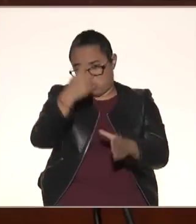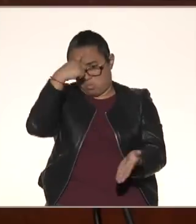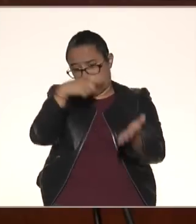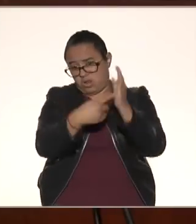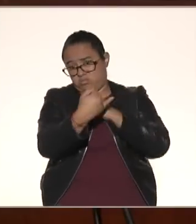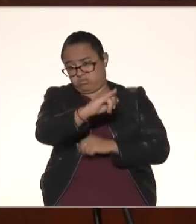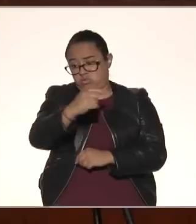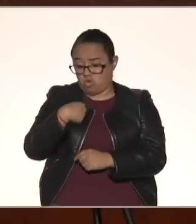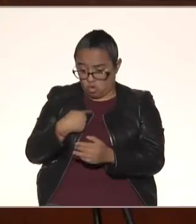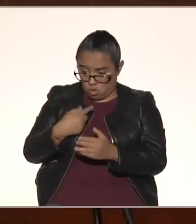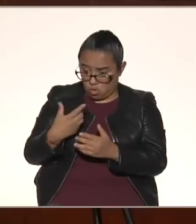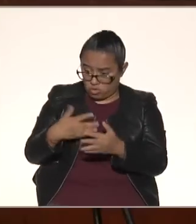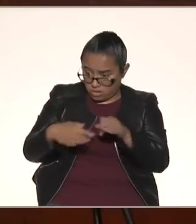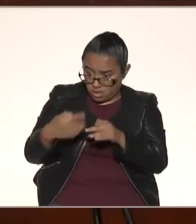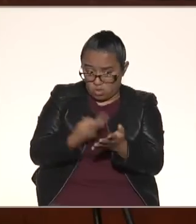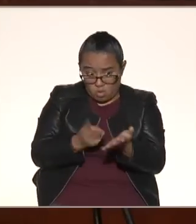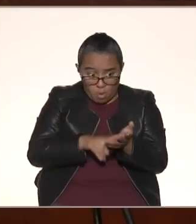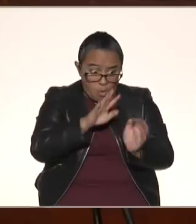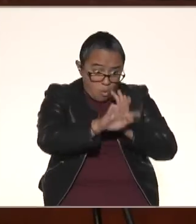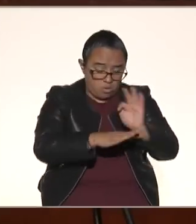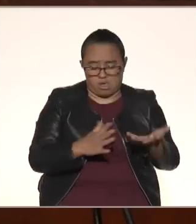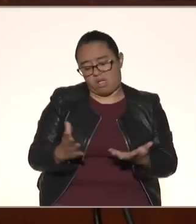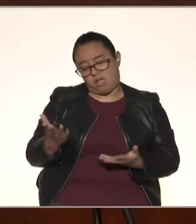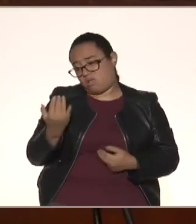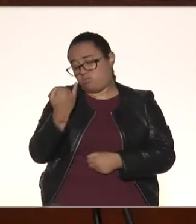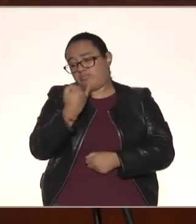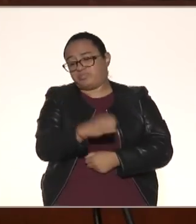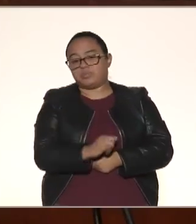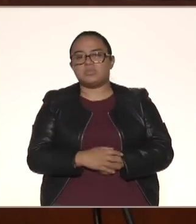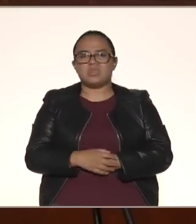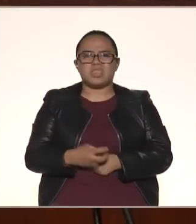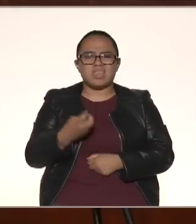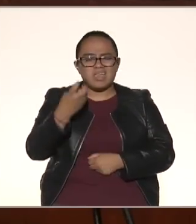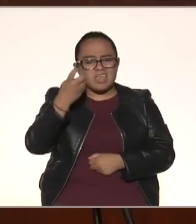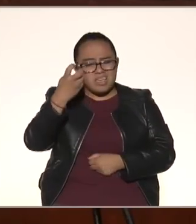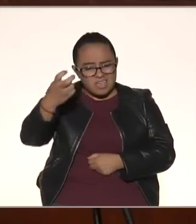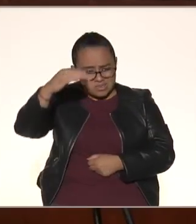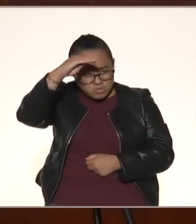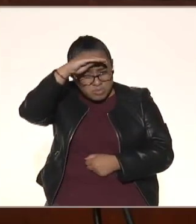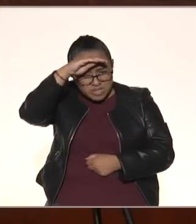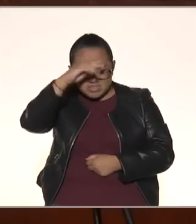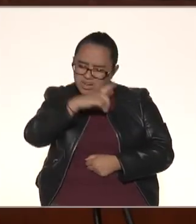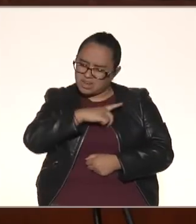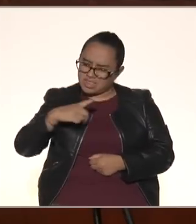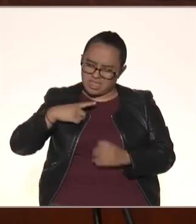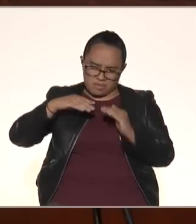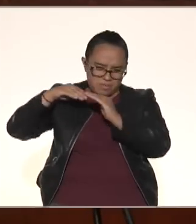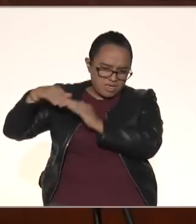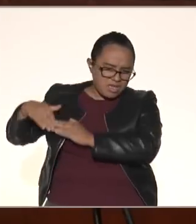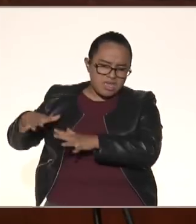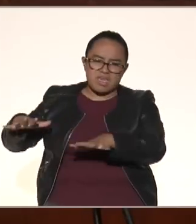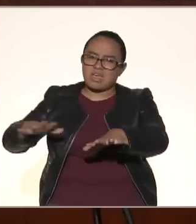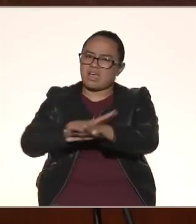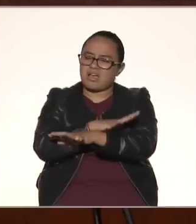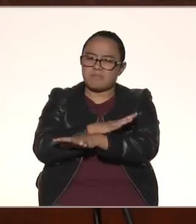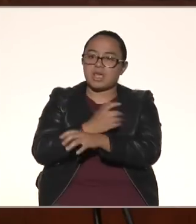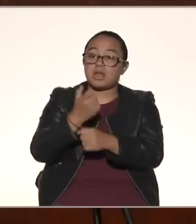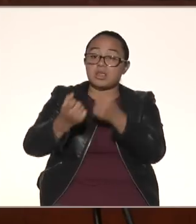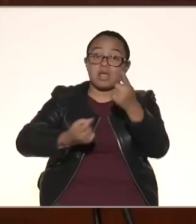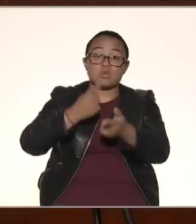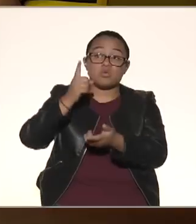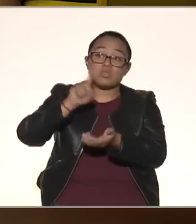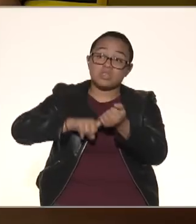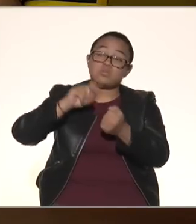trabajando. ¿Qué pasa? ¿Cómo quitarnos ese chip también de la cabeza? Y que muchas mujeres también, aún lo tienen impregnado,